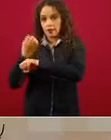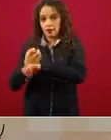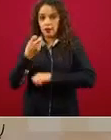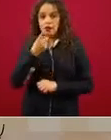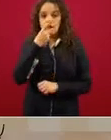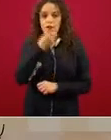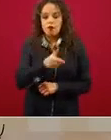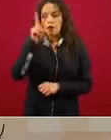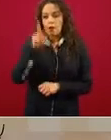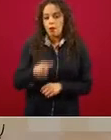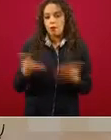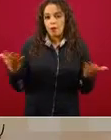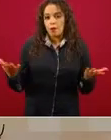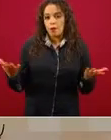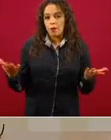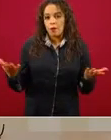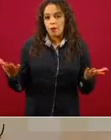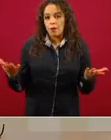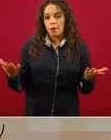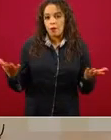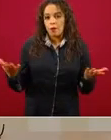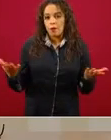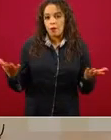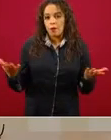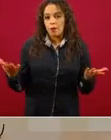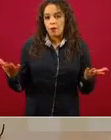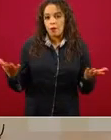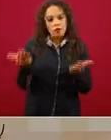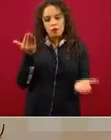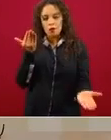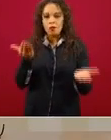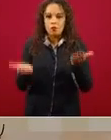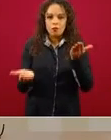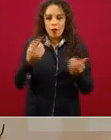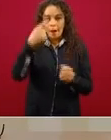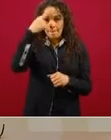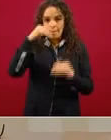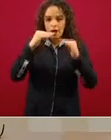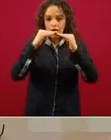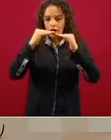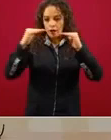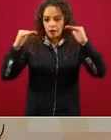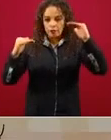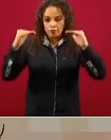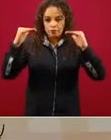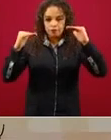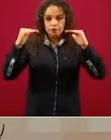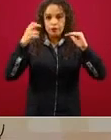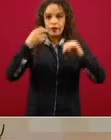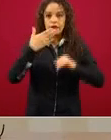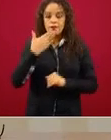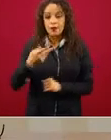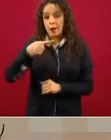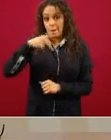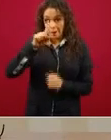imprescindibles de nivelar, de balancear y de poner en la exacta proporción, cosa que no es